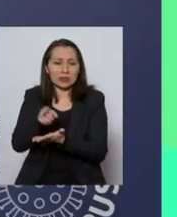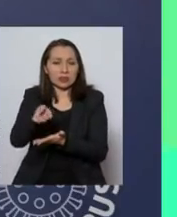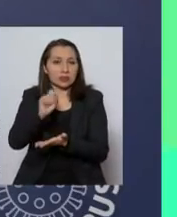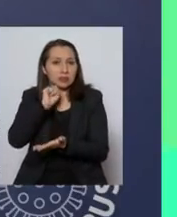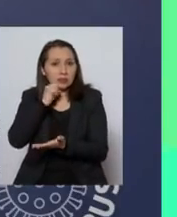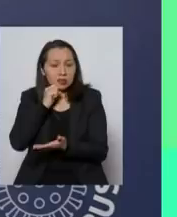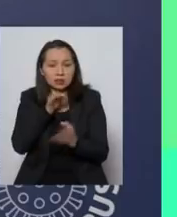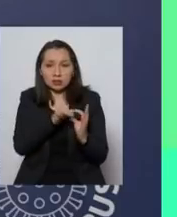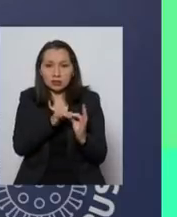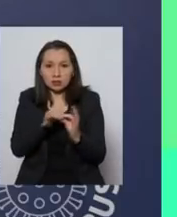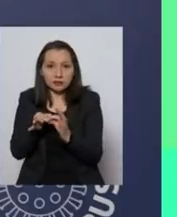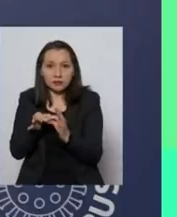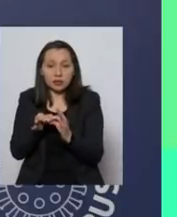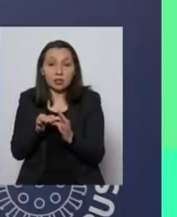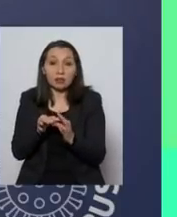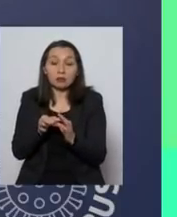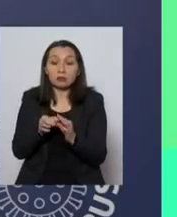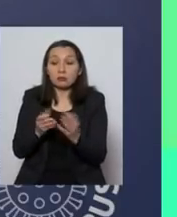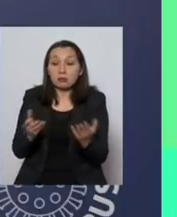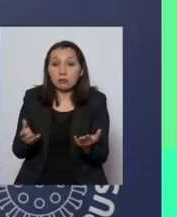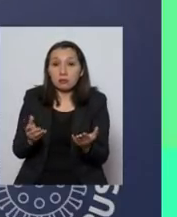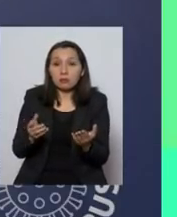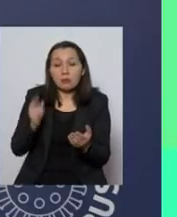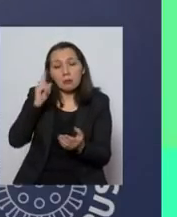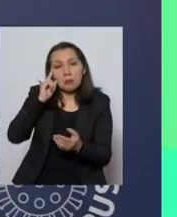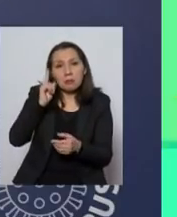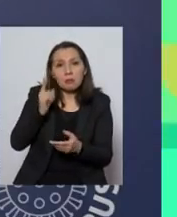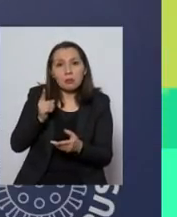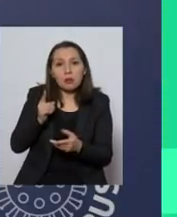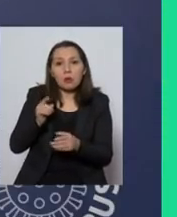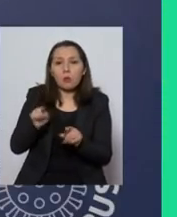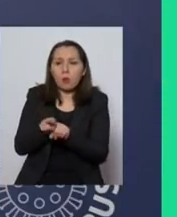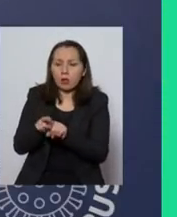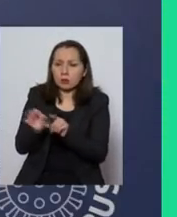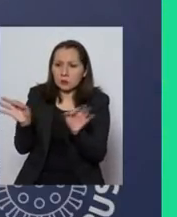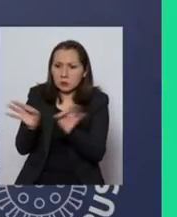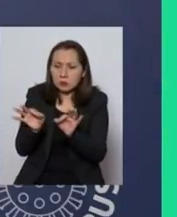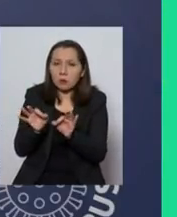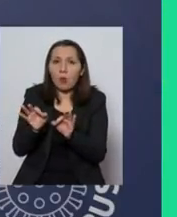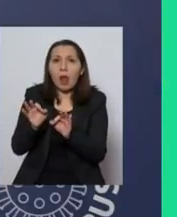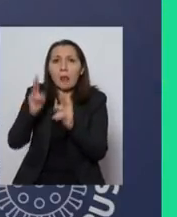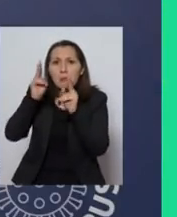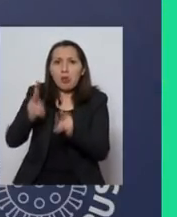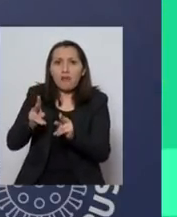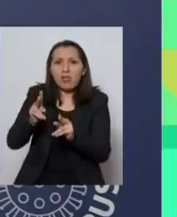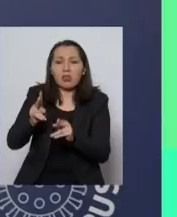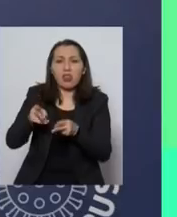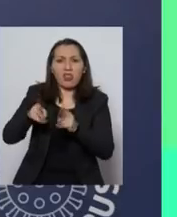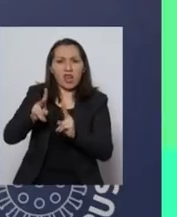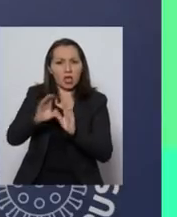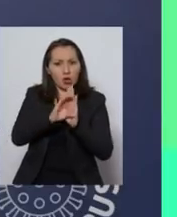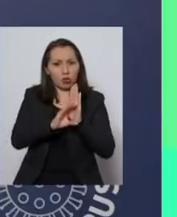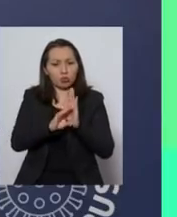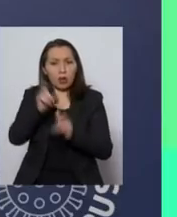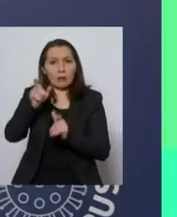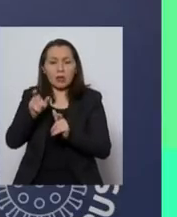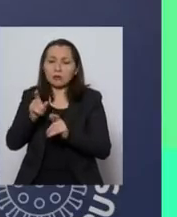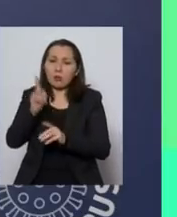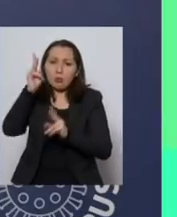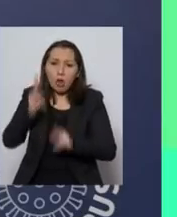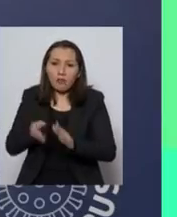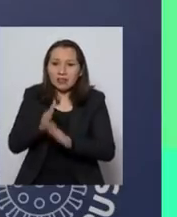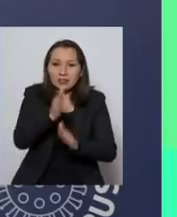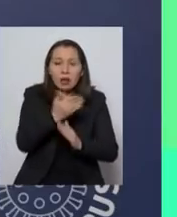tiene, al final de cuentas, conculcar derechos de las personas constitucionales y por un bien